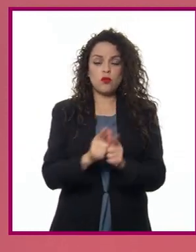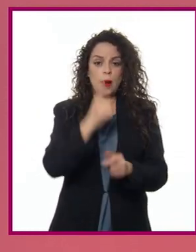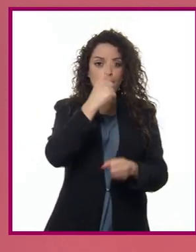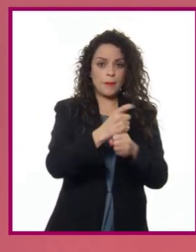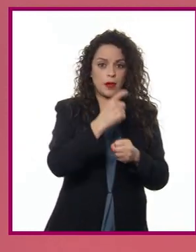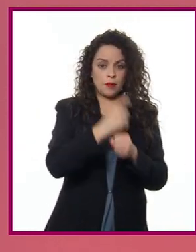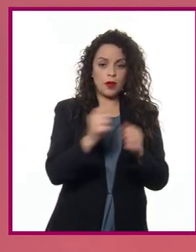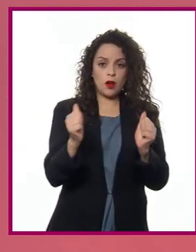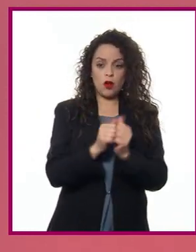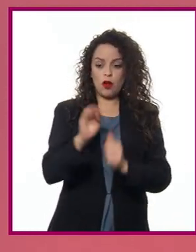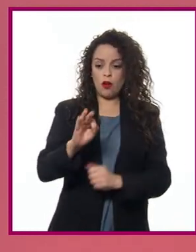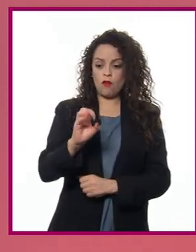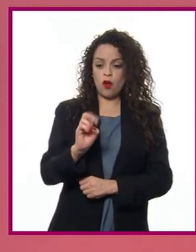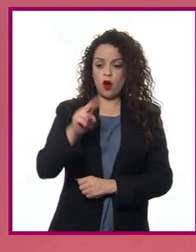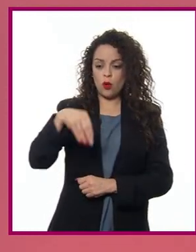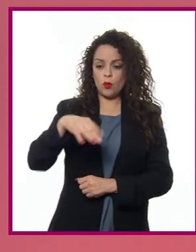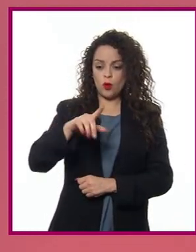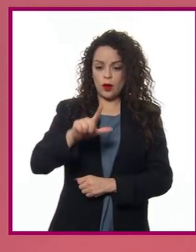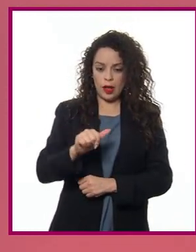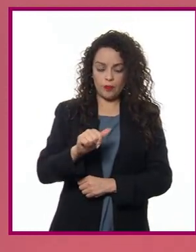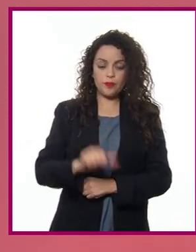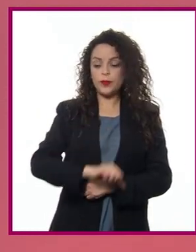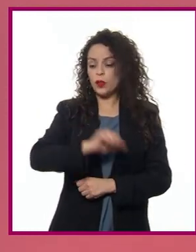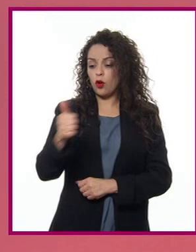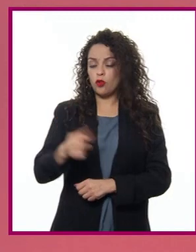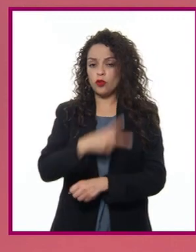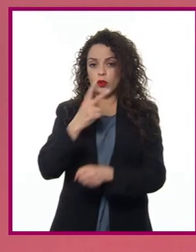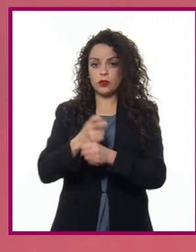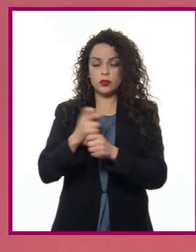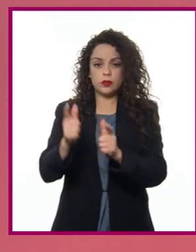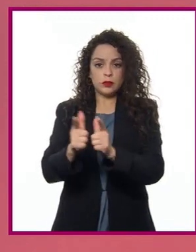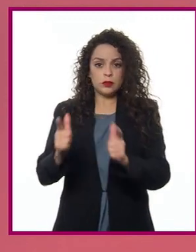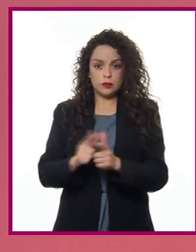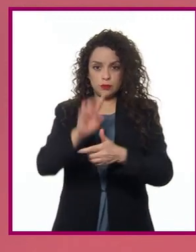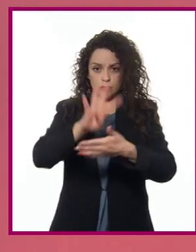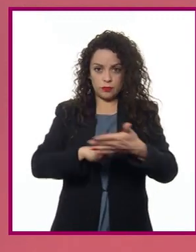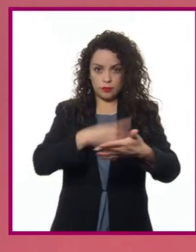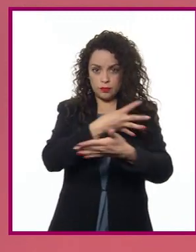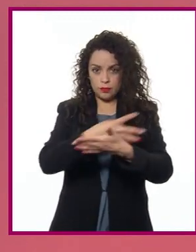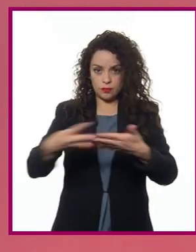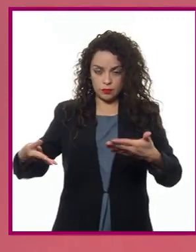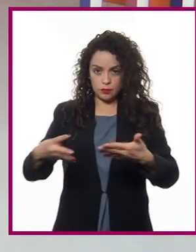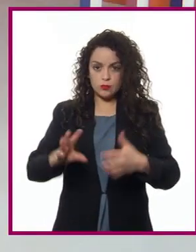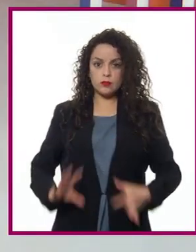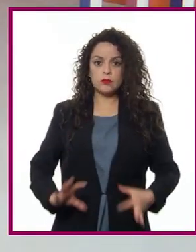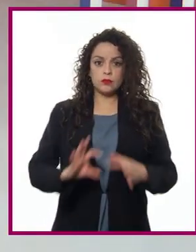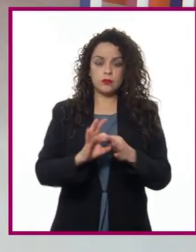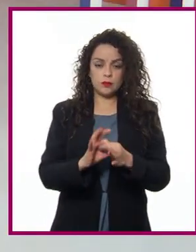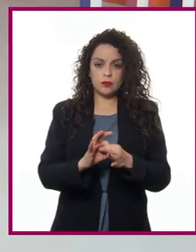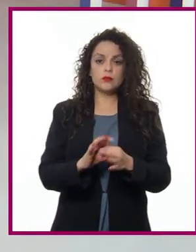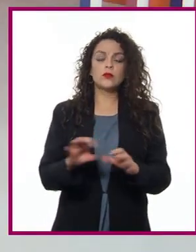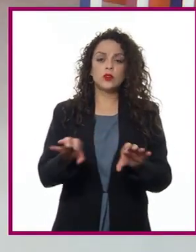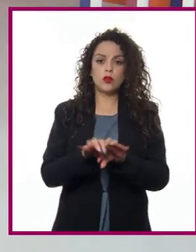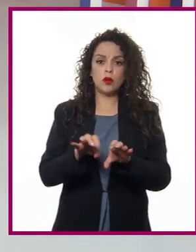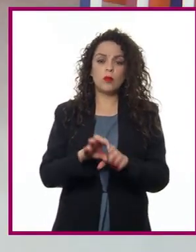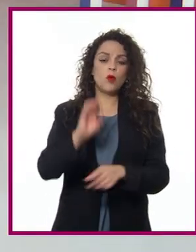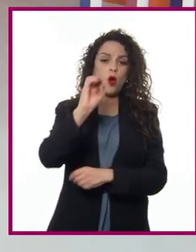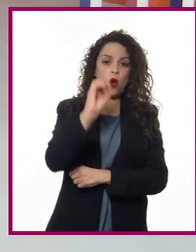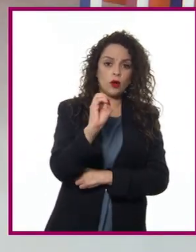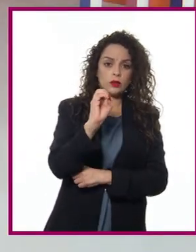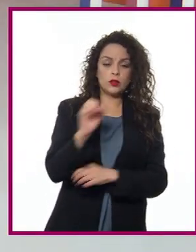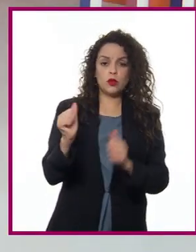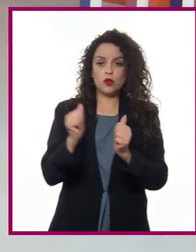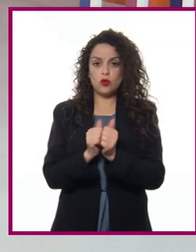En el caso de los elementos del siguiente grupo de la tabla periódica, si interacciona químicamente el oxígeno con